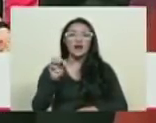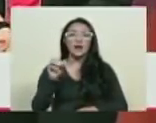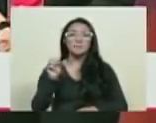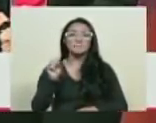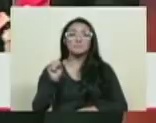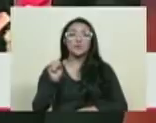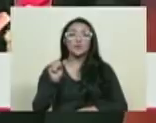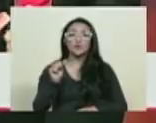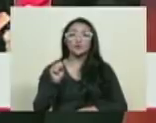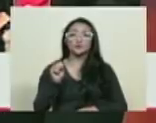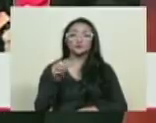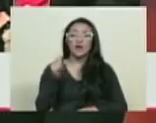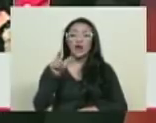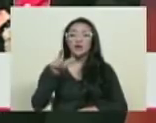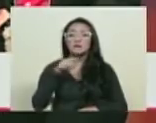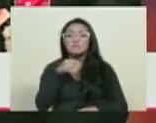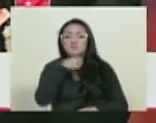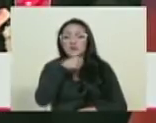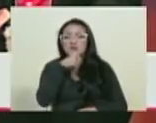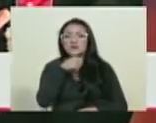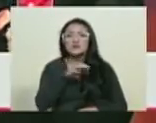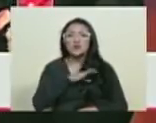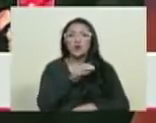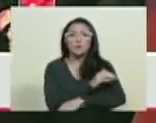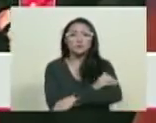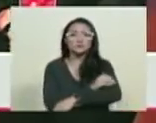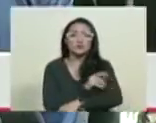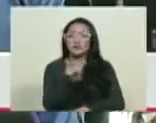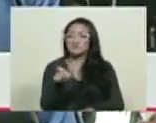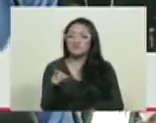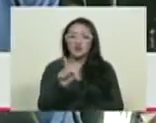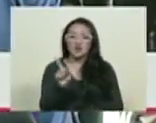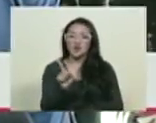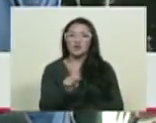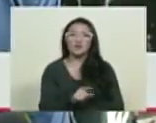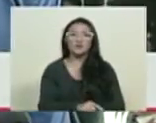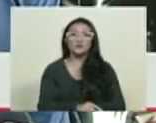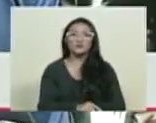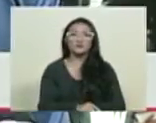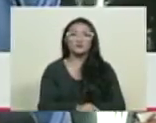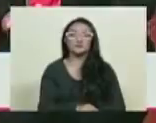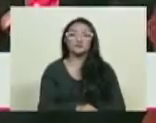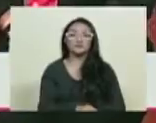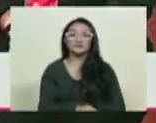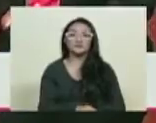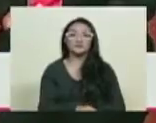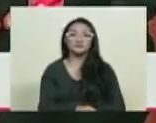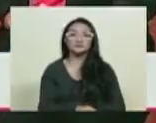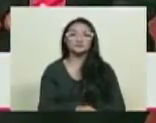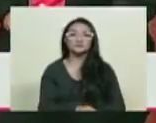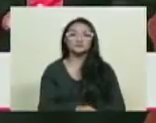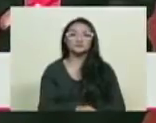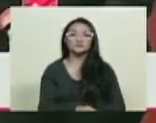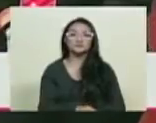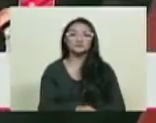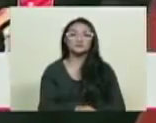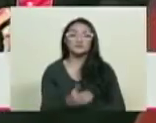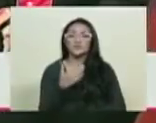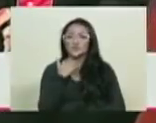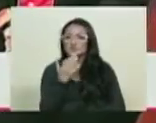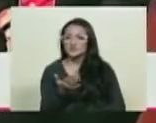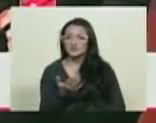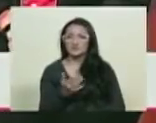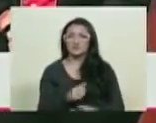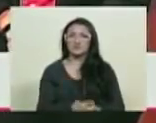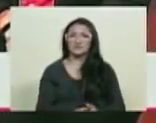de vista que no agarramos a luz listo se utilizaron hasta donde pudieron nada no das más ramos a luz